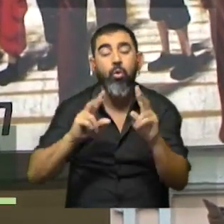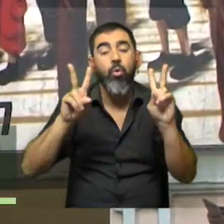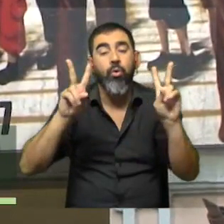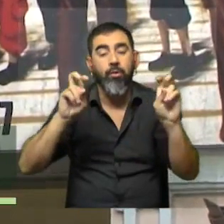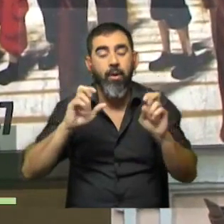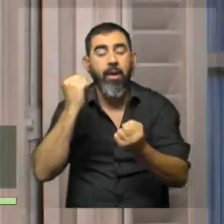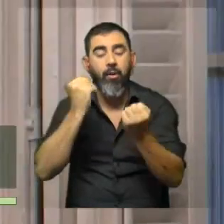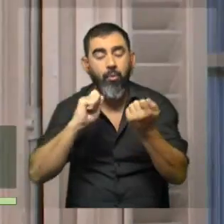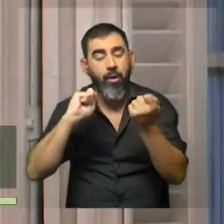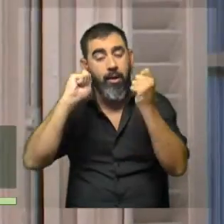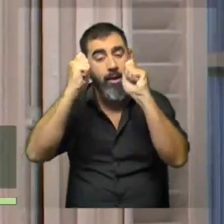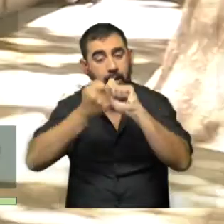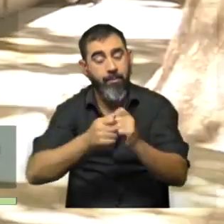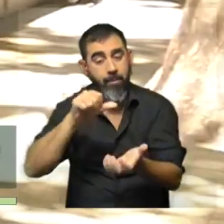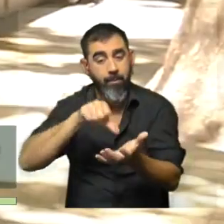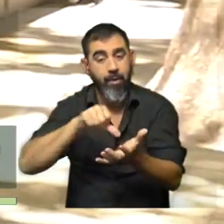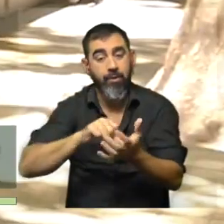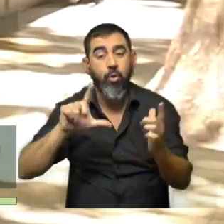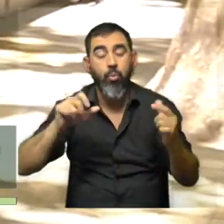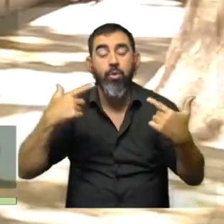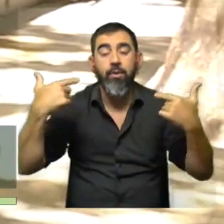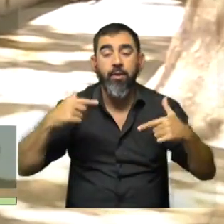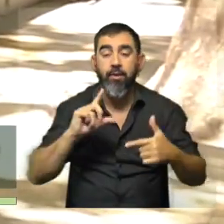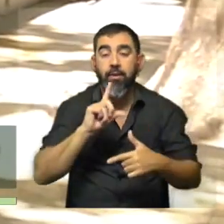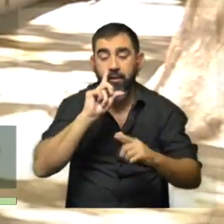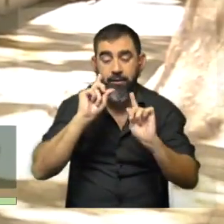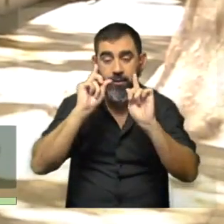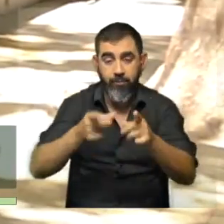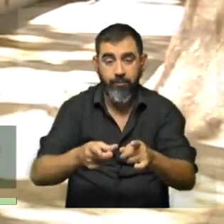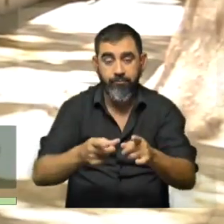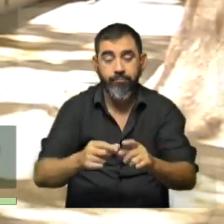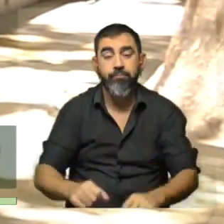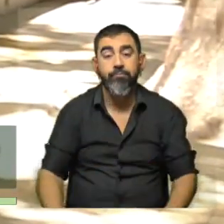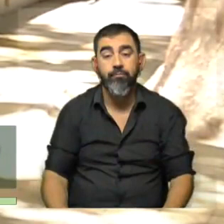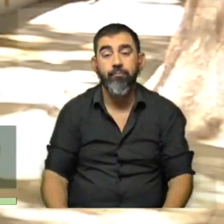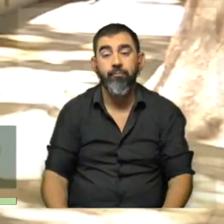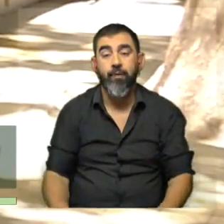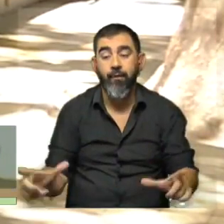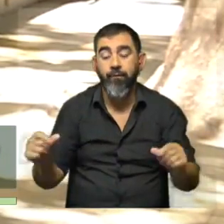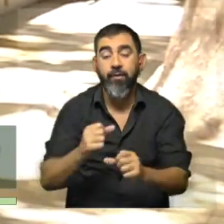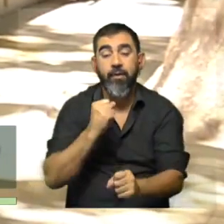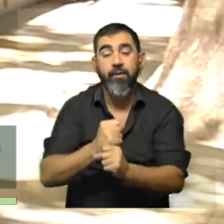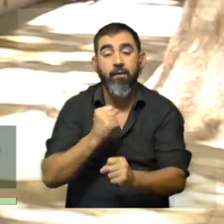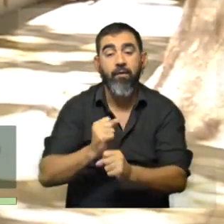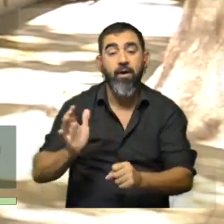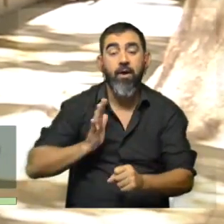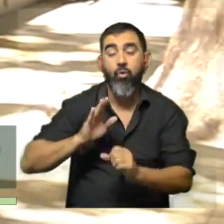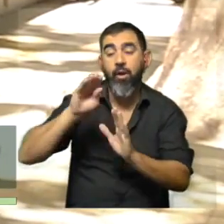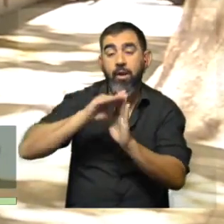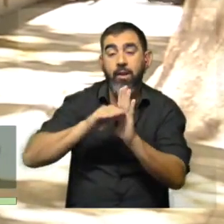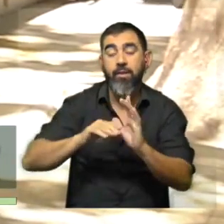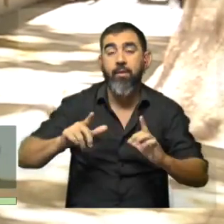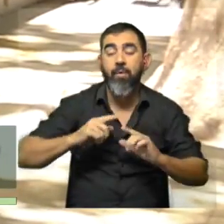del país está cambiando y bueno obviamente de la intendencia también bueno trabajar en que terminen de ingresar las obreras que están en lista de prelación